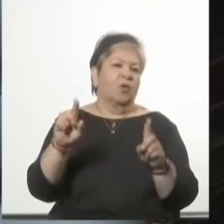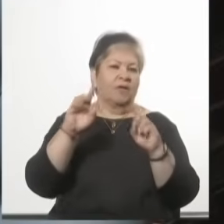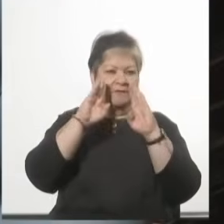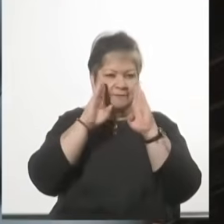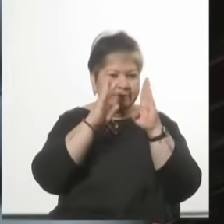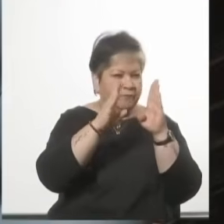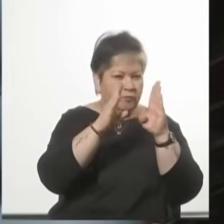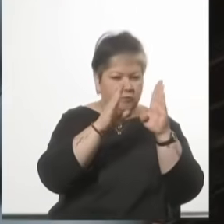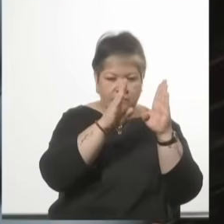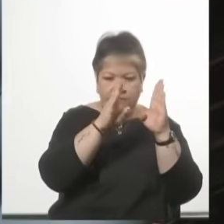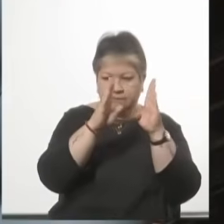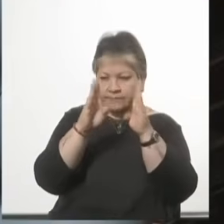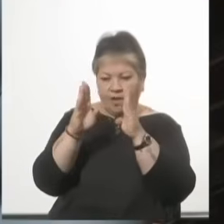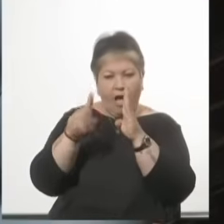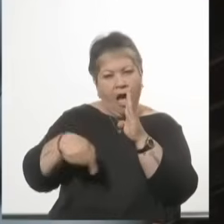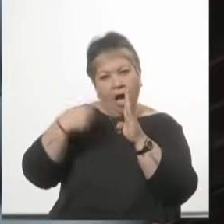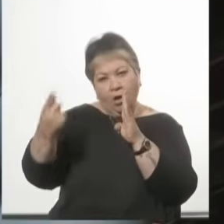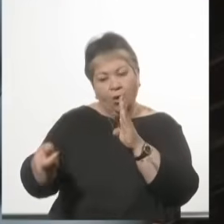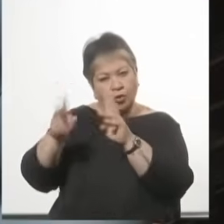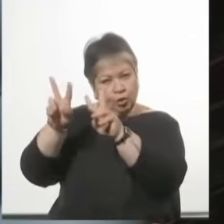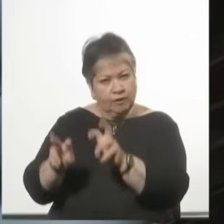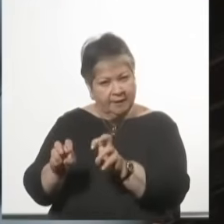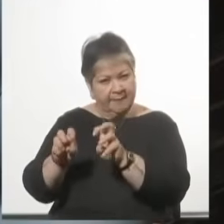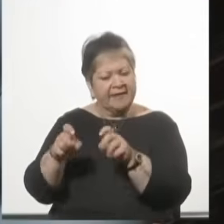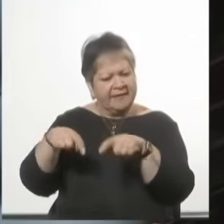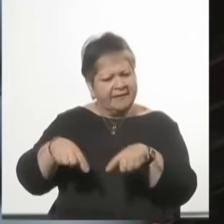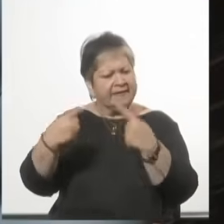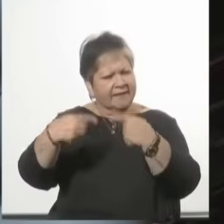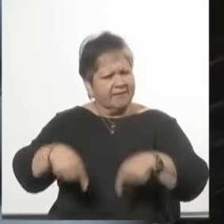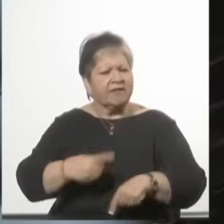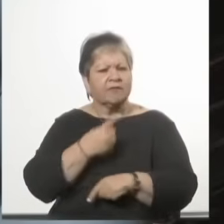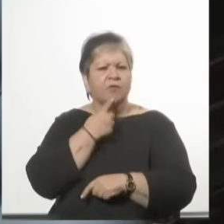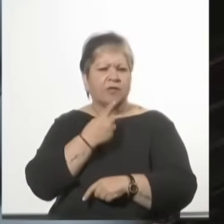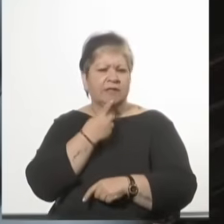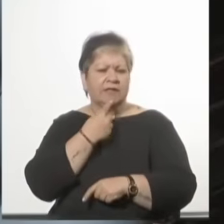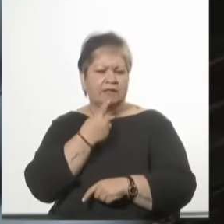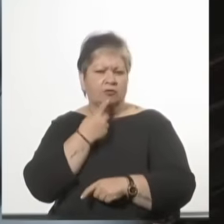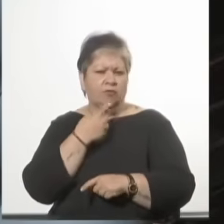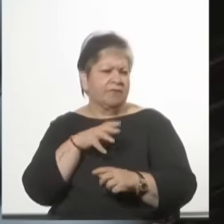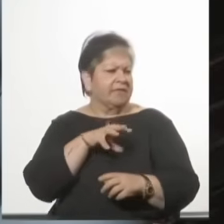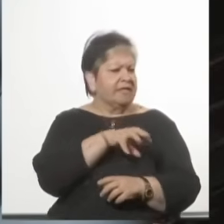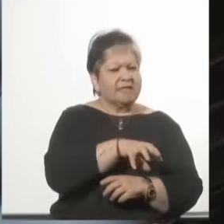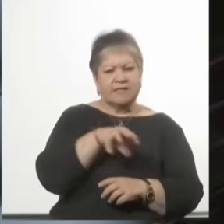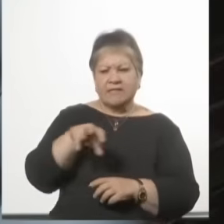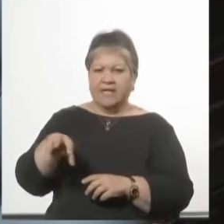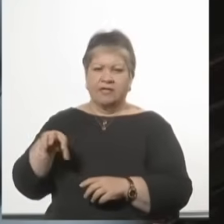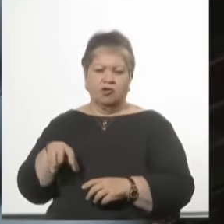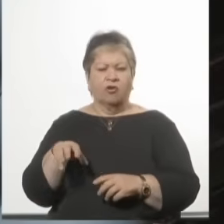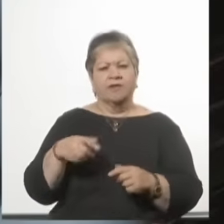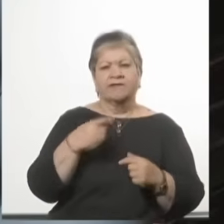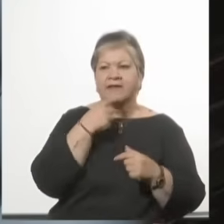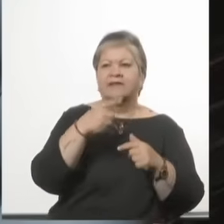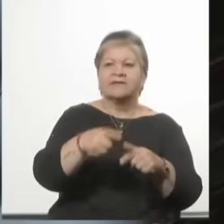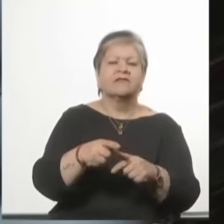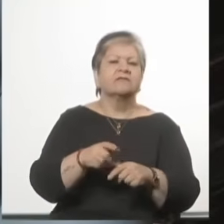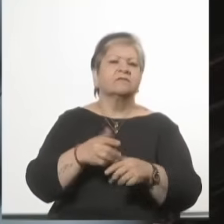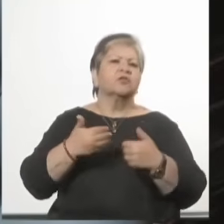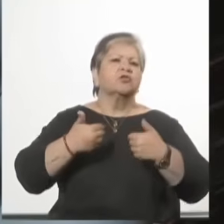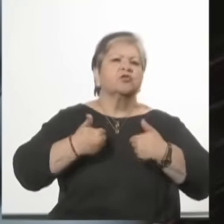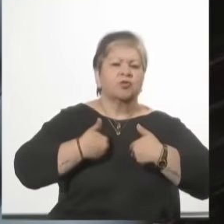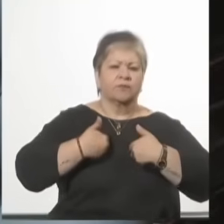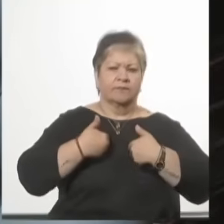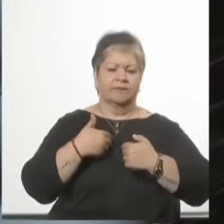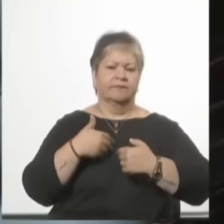de atención. En este debate político no hay un sector que pueda arrogarse con exclusividad encarnar